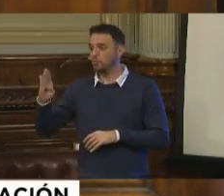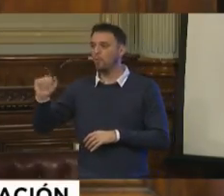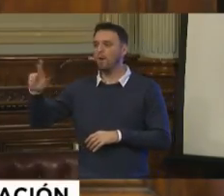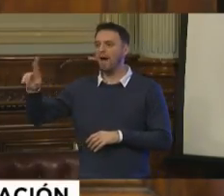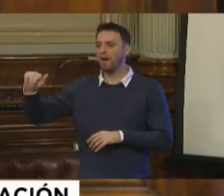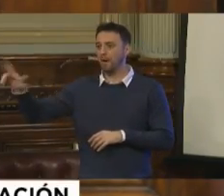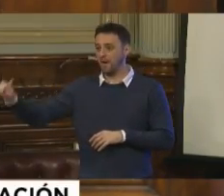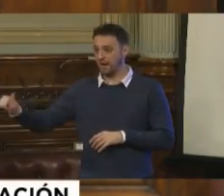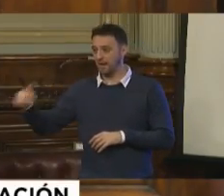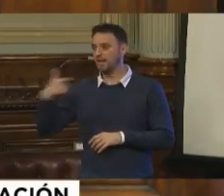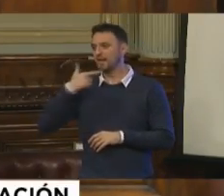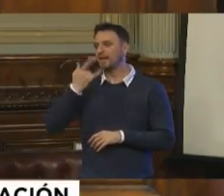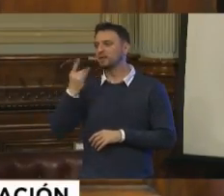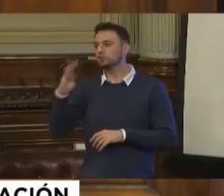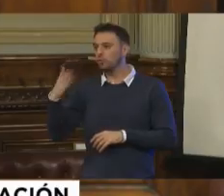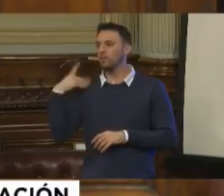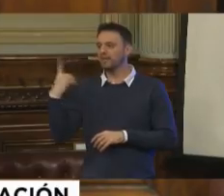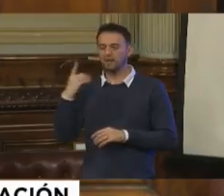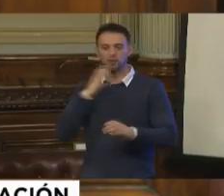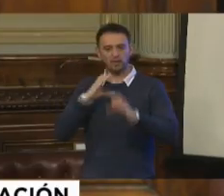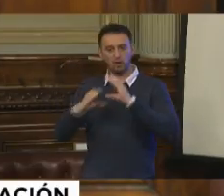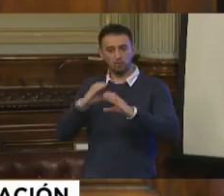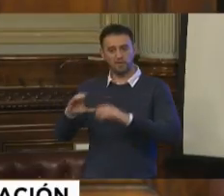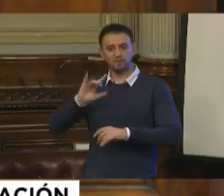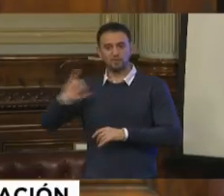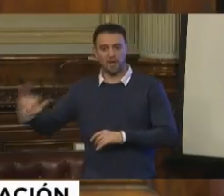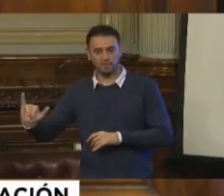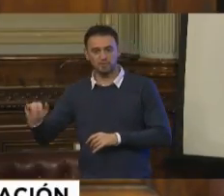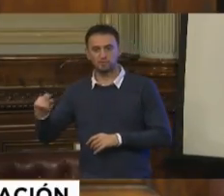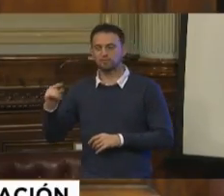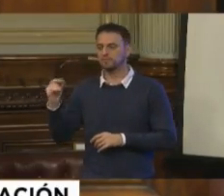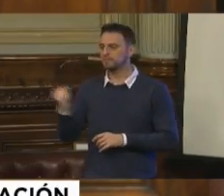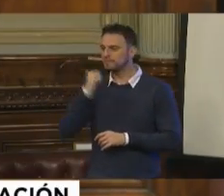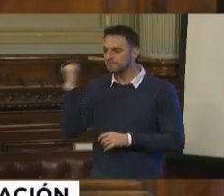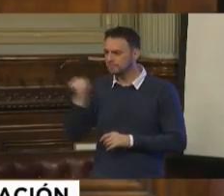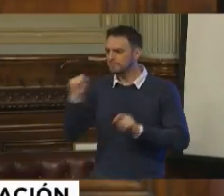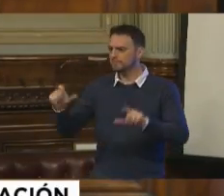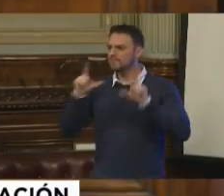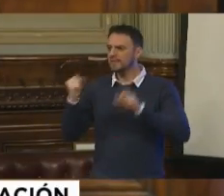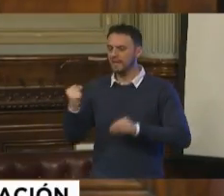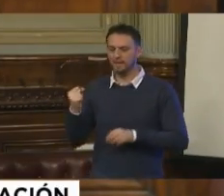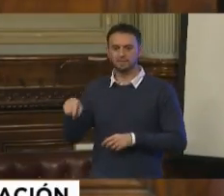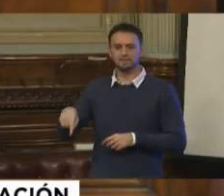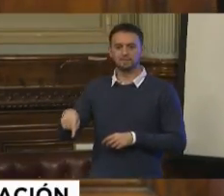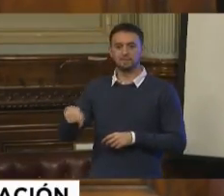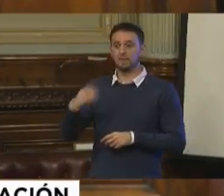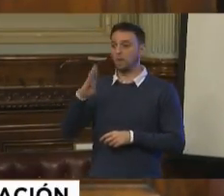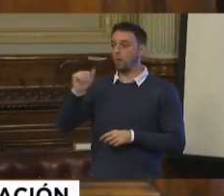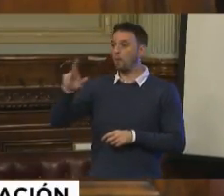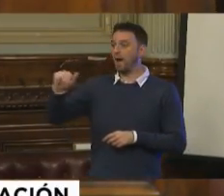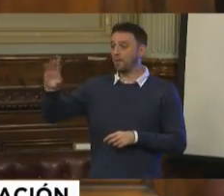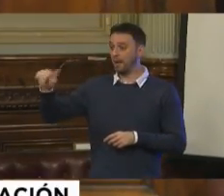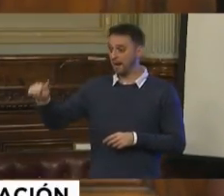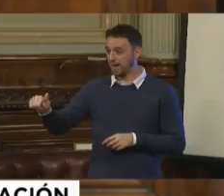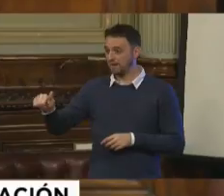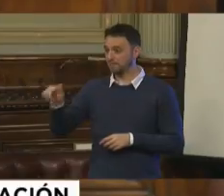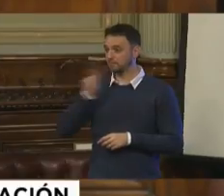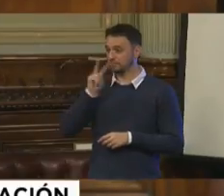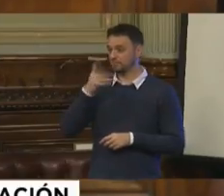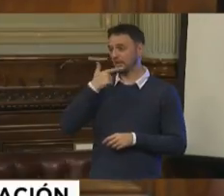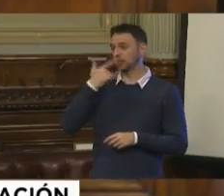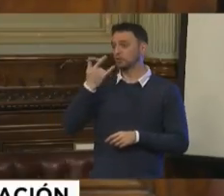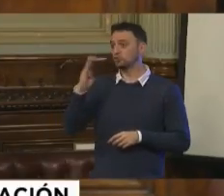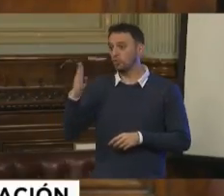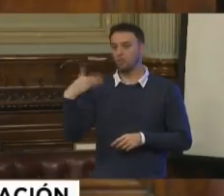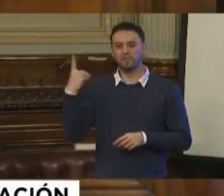barbara el pitch que nuestra subdirectora general de comunicación y lo que quiero rescatar es justamente eso ella fue una